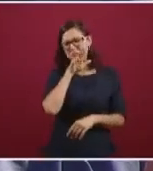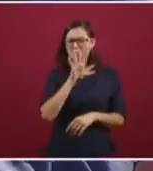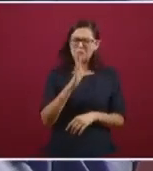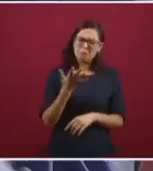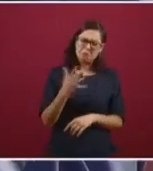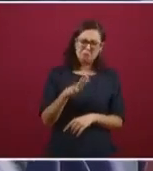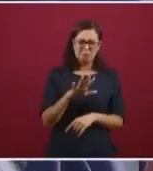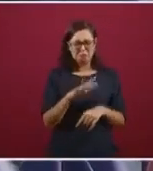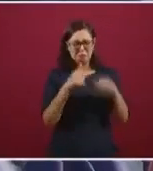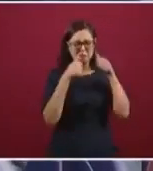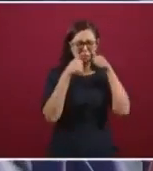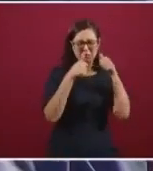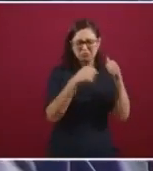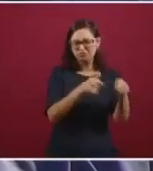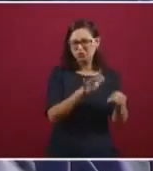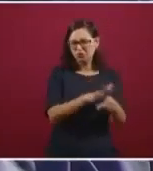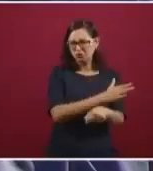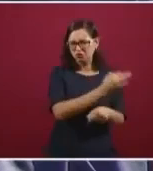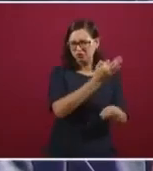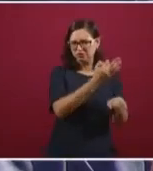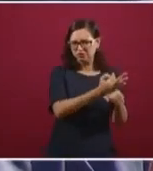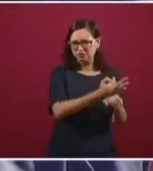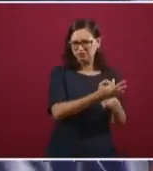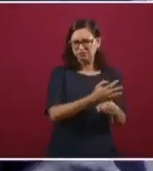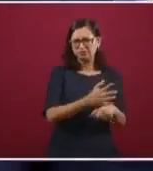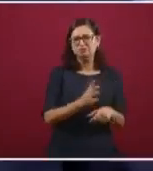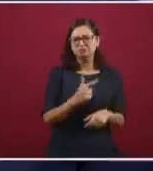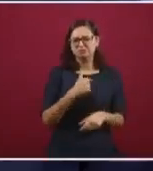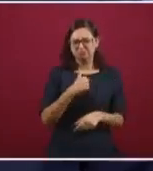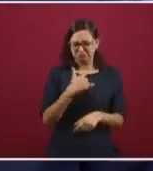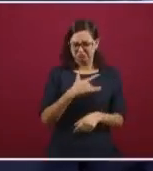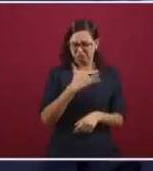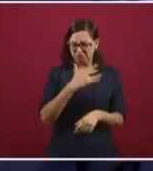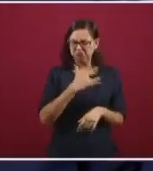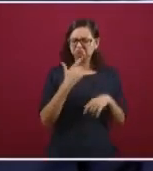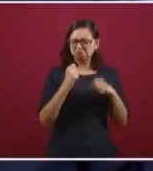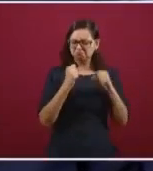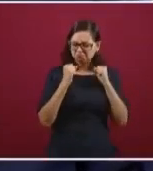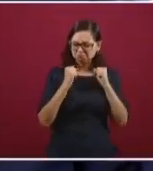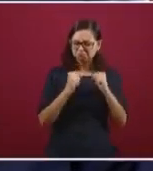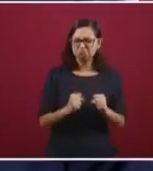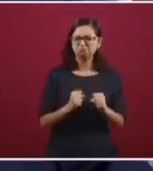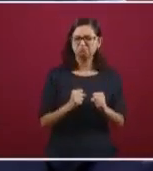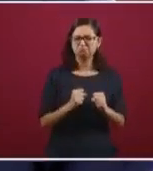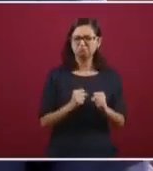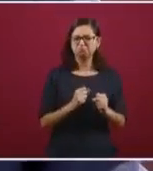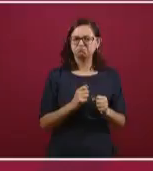Estoy seguro de que vamos